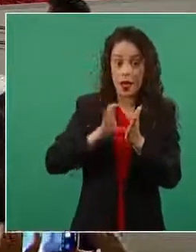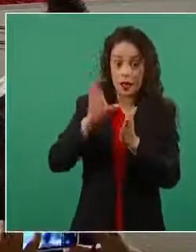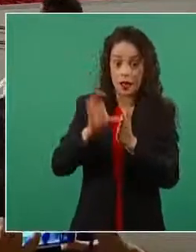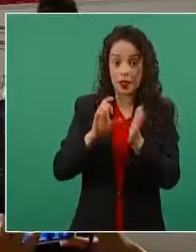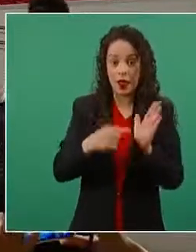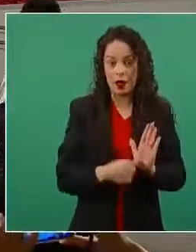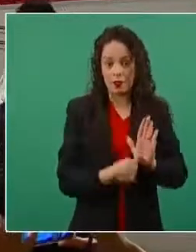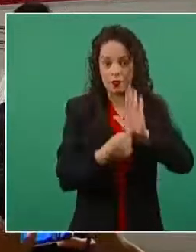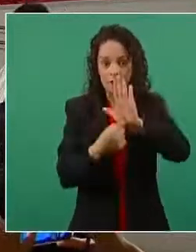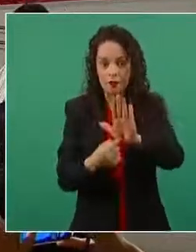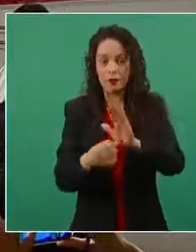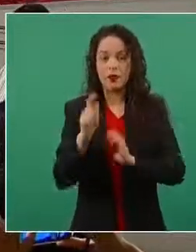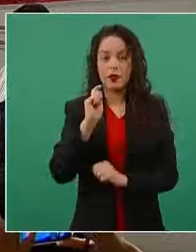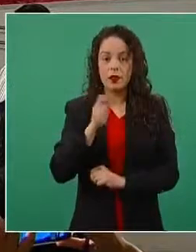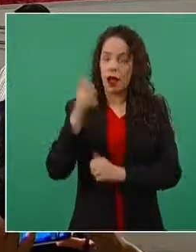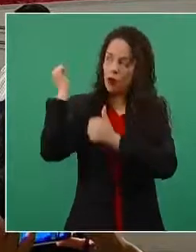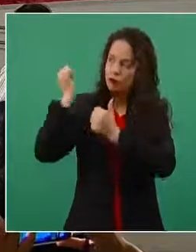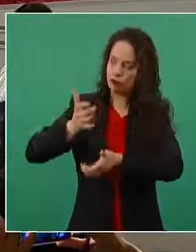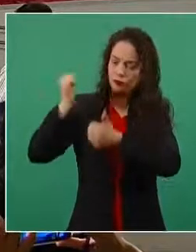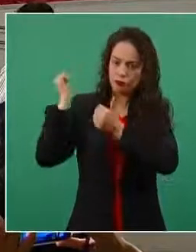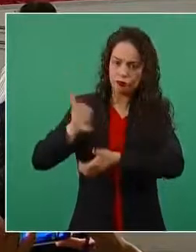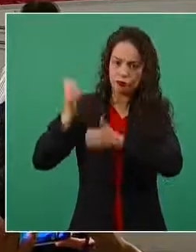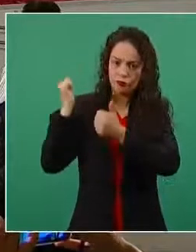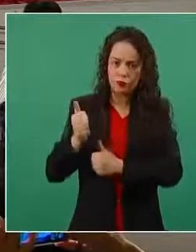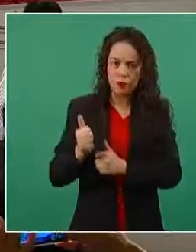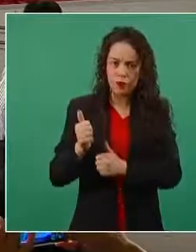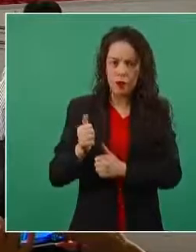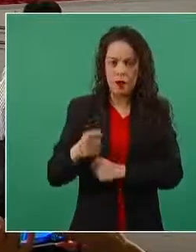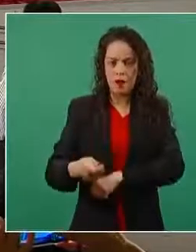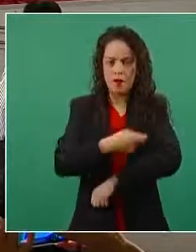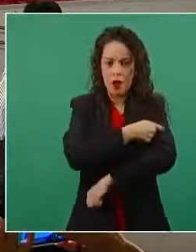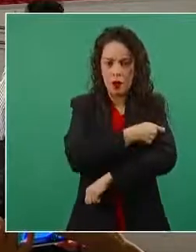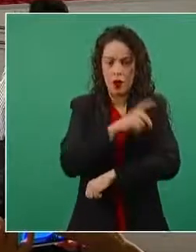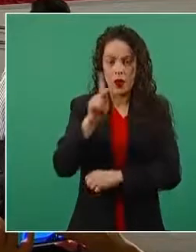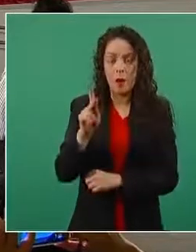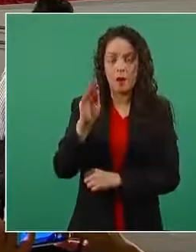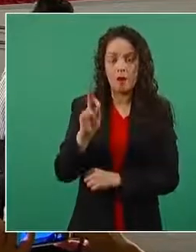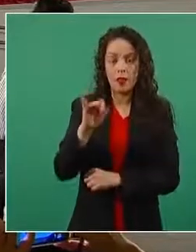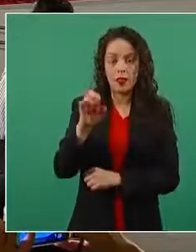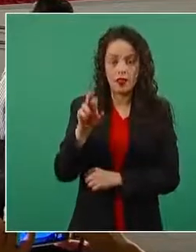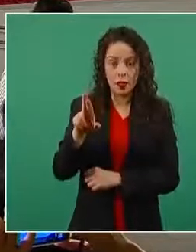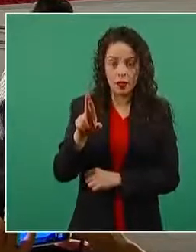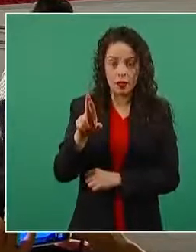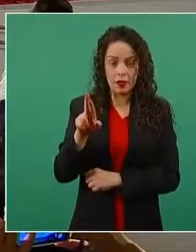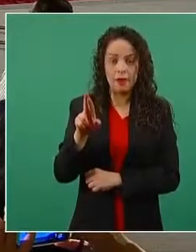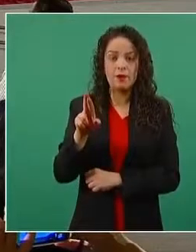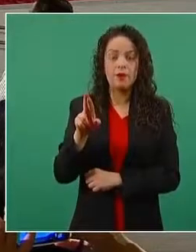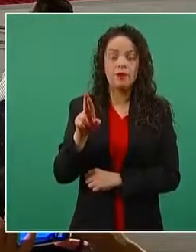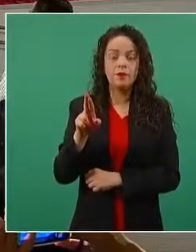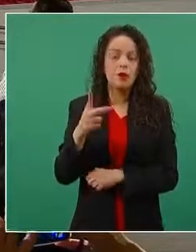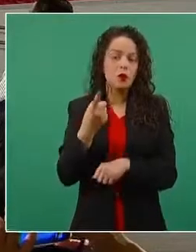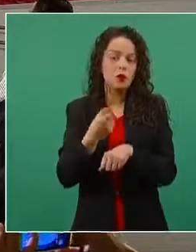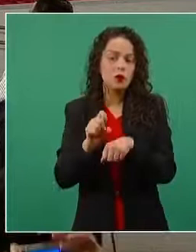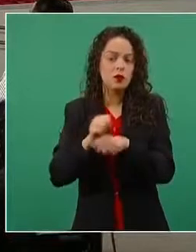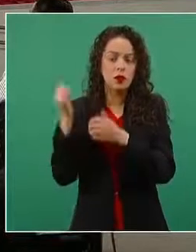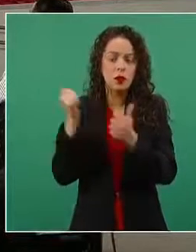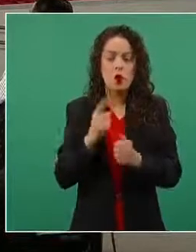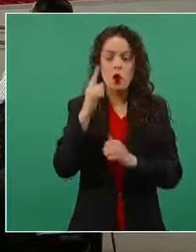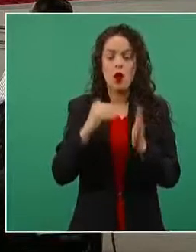presento, el calendario de recepción de vacunas. Tenemos para la vacuna Pfizer-BioNTech a lo largo de la semana